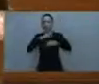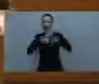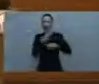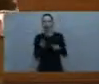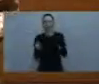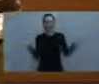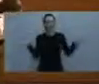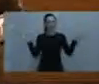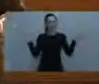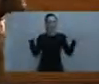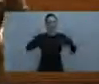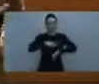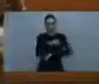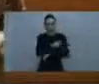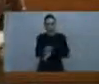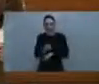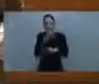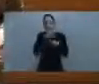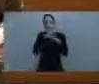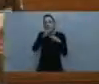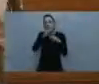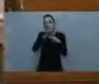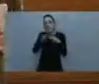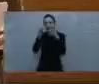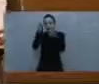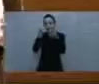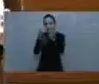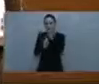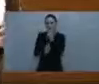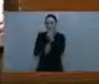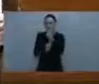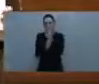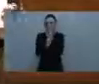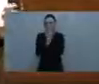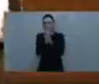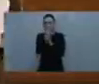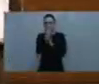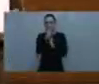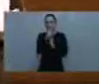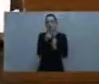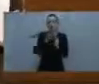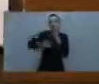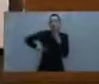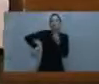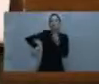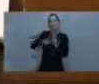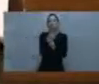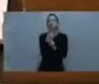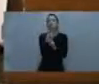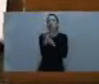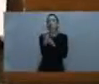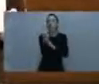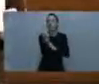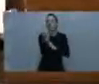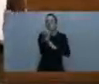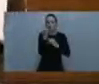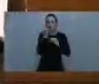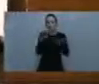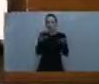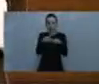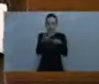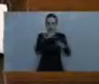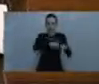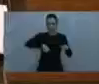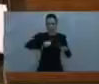que usted está tratando de tejer para, efectivamente, buscar el apoyo parlamentario del Grupo